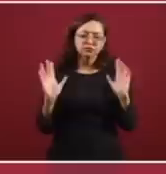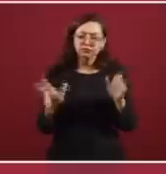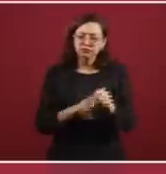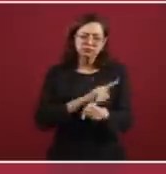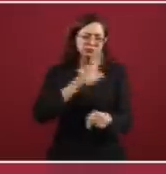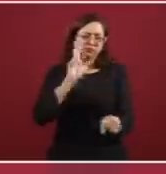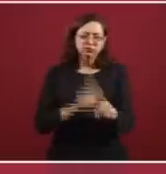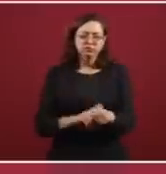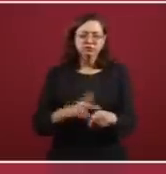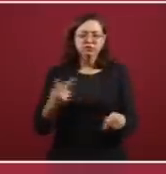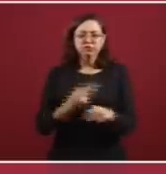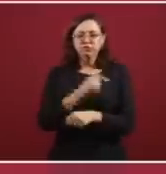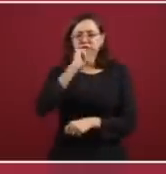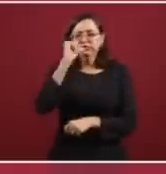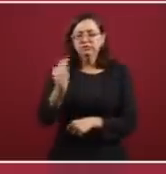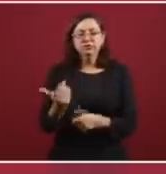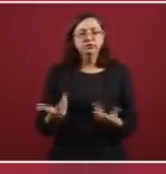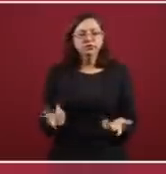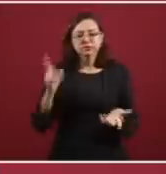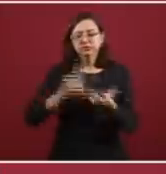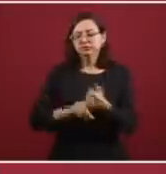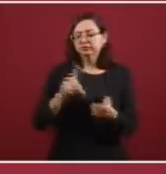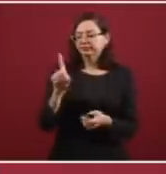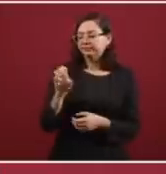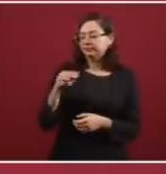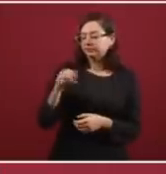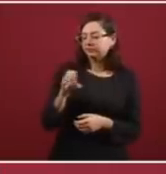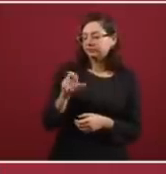normal de un sistema democrático.